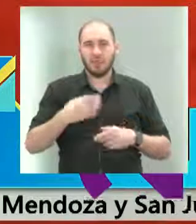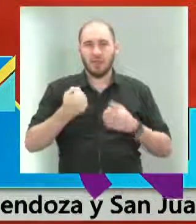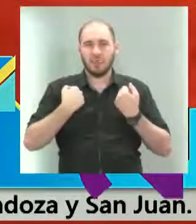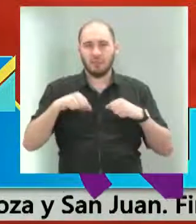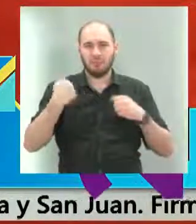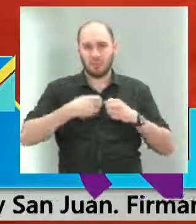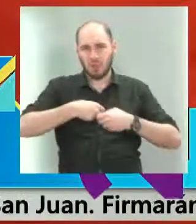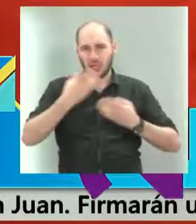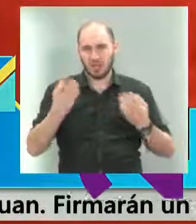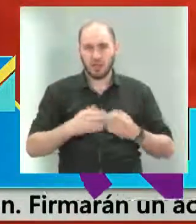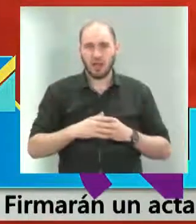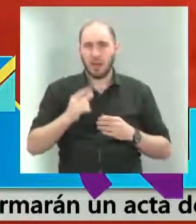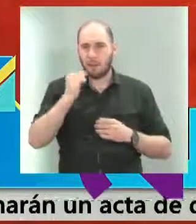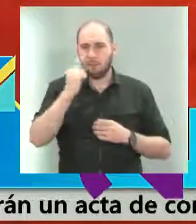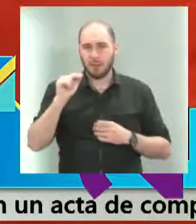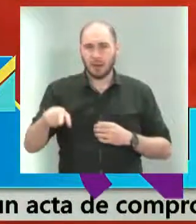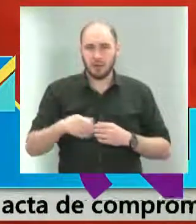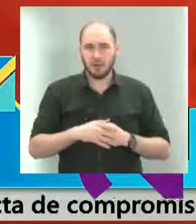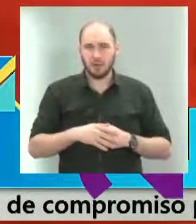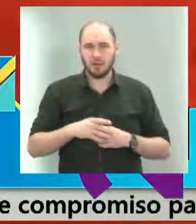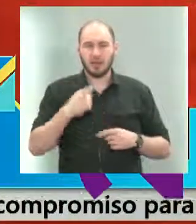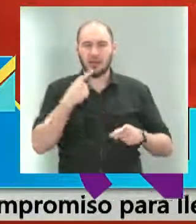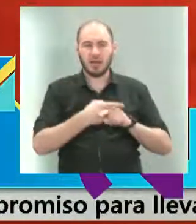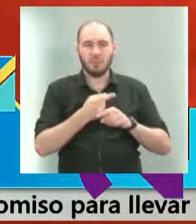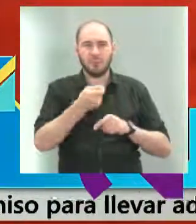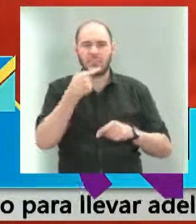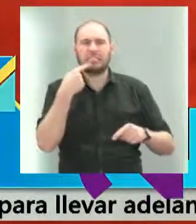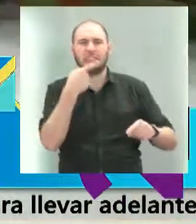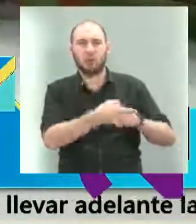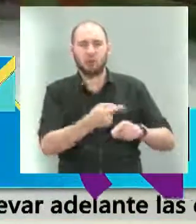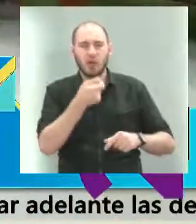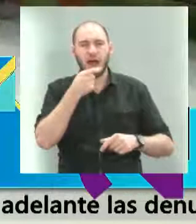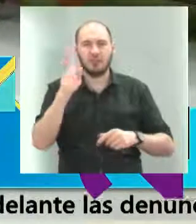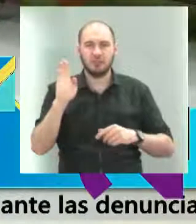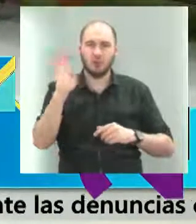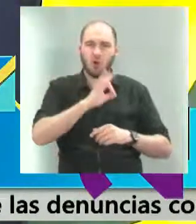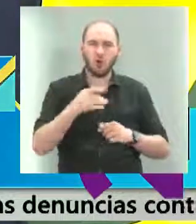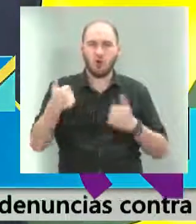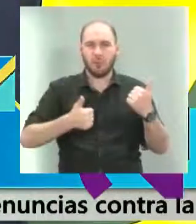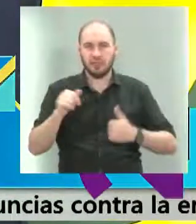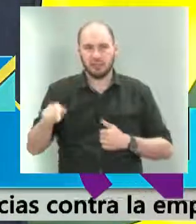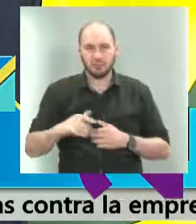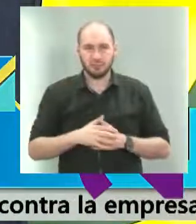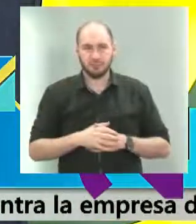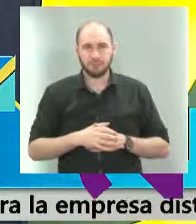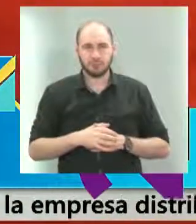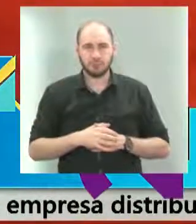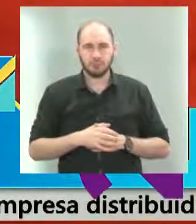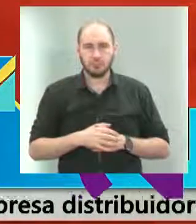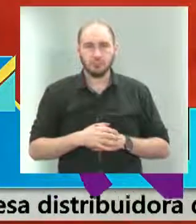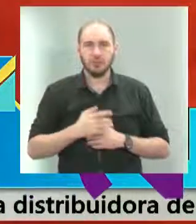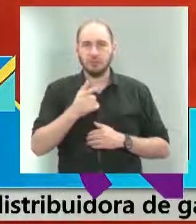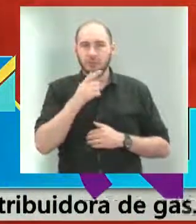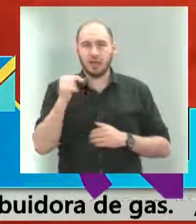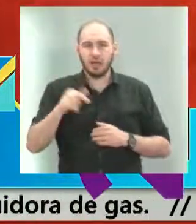deporte, donde el papá protesta al árbitro, insulta al árbitro o insulta a un rival, y esto parece que, digamos, que